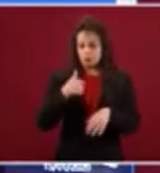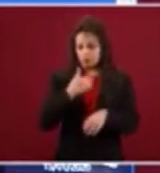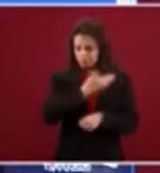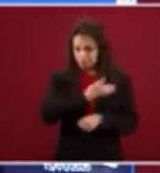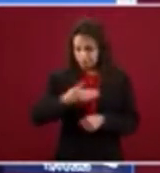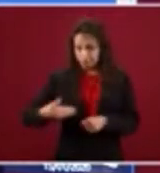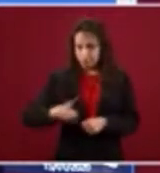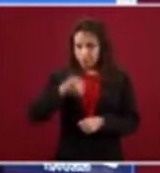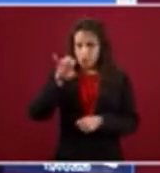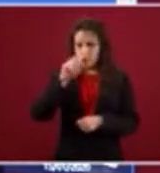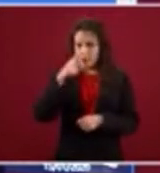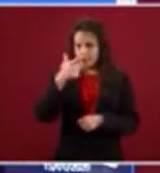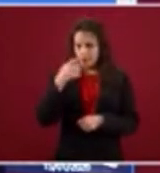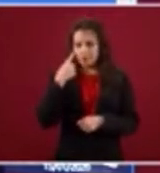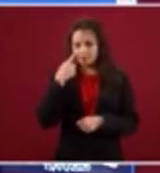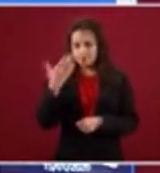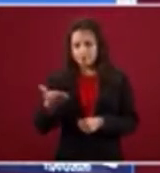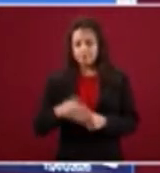Ya